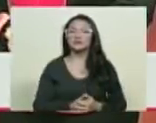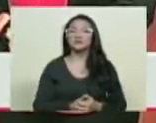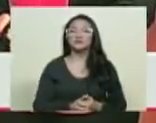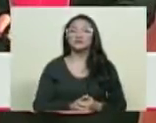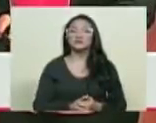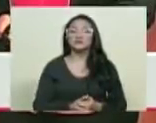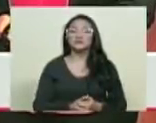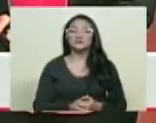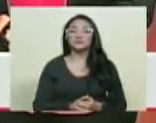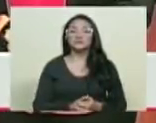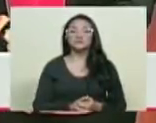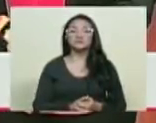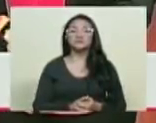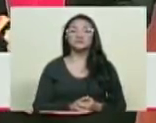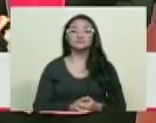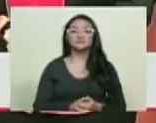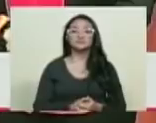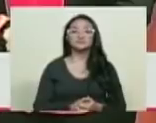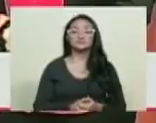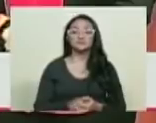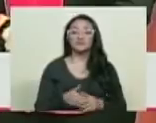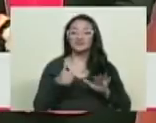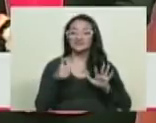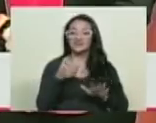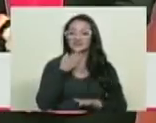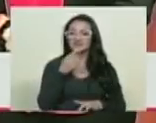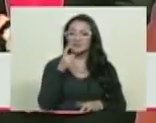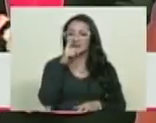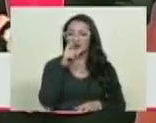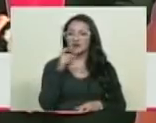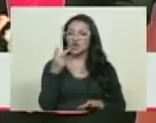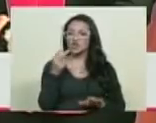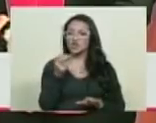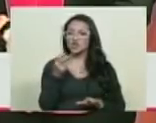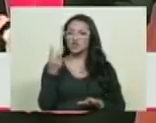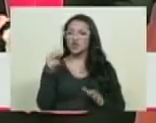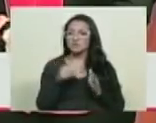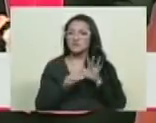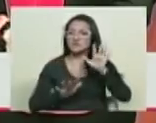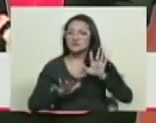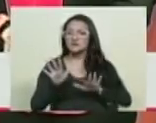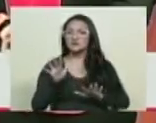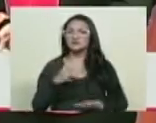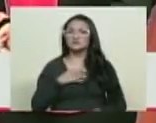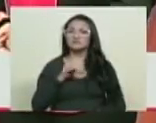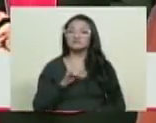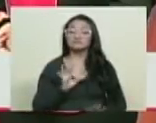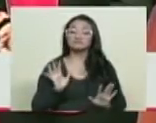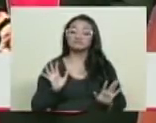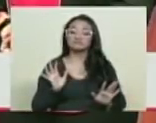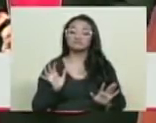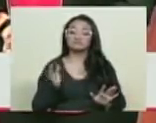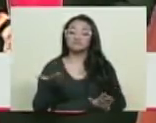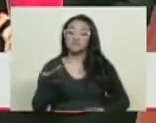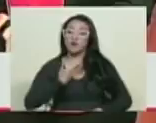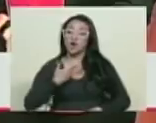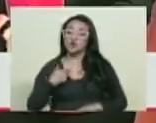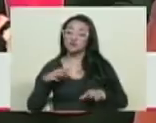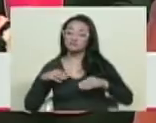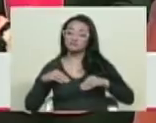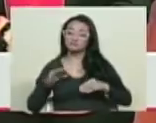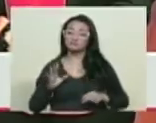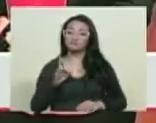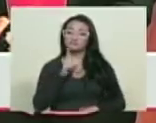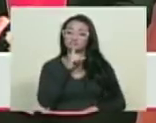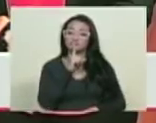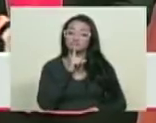dolorosamente el 6 de diciembre del año 2015 cuando dije hemos perdido pero de verdad había